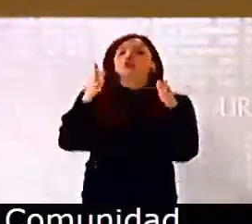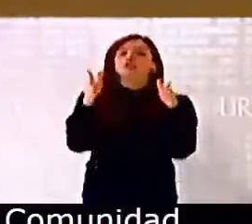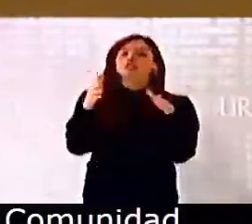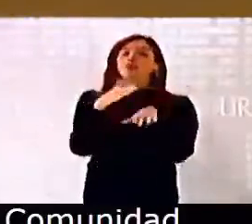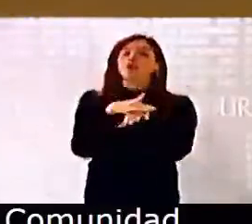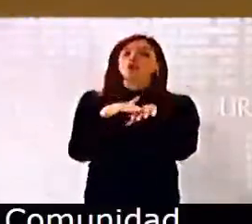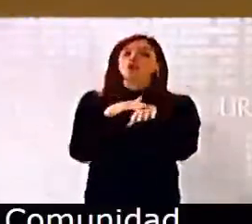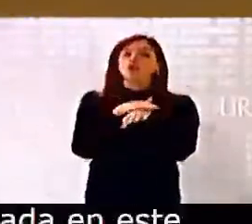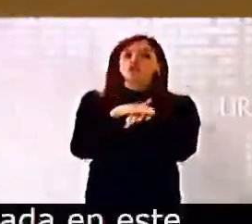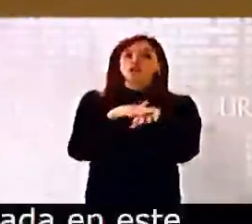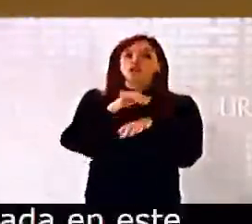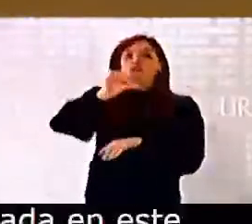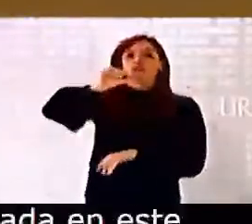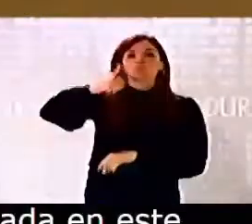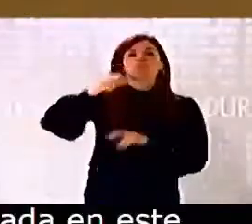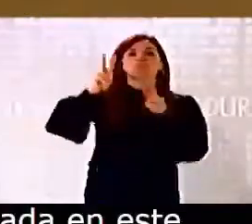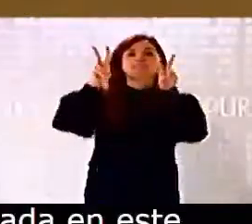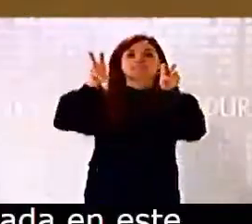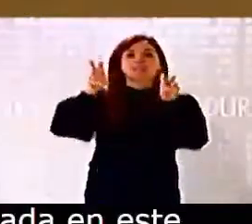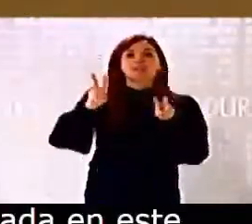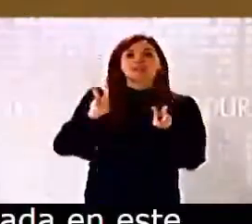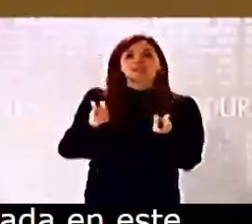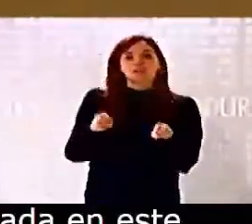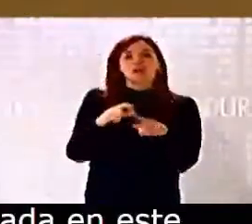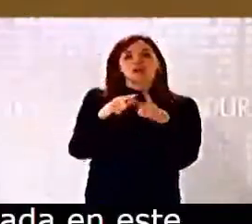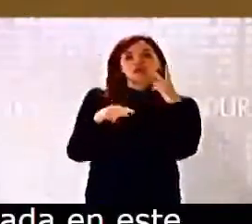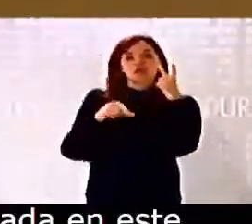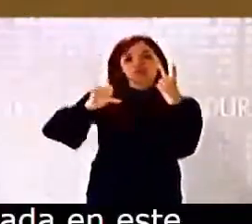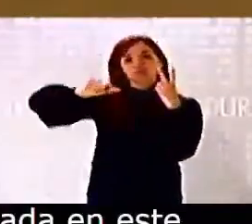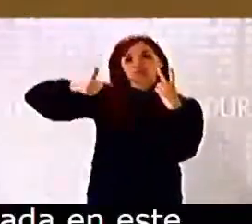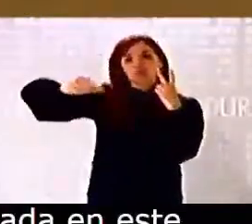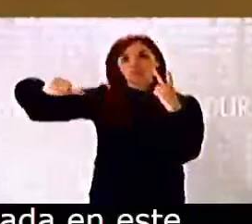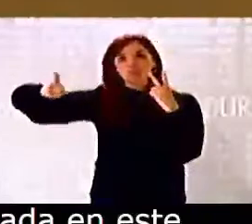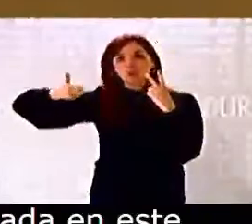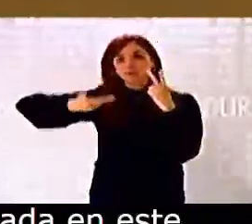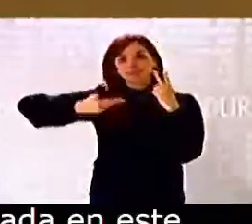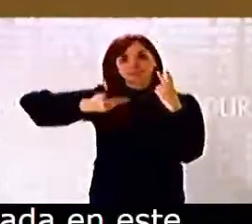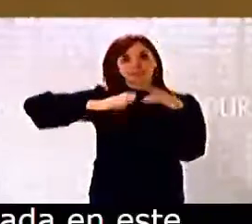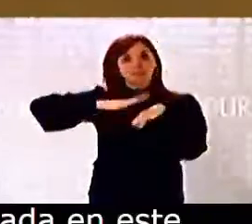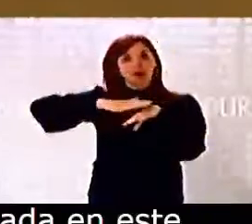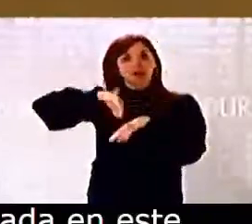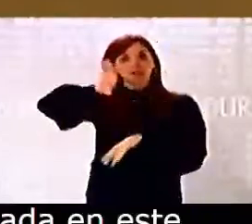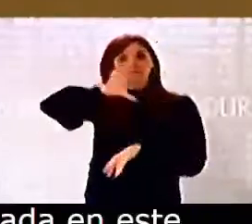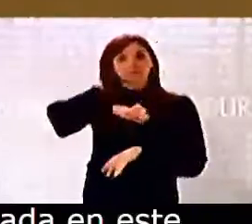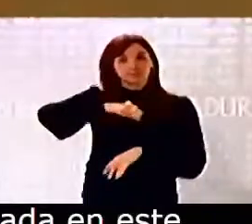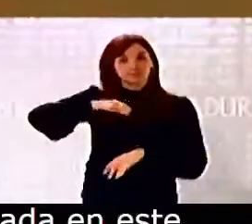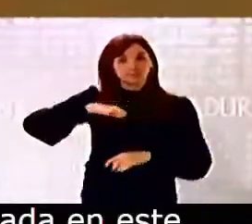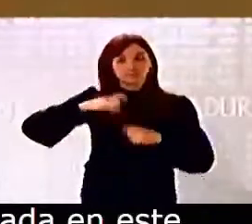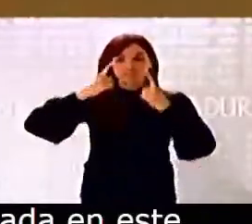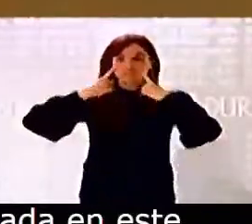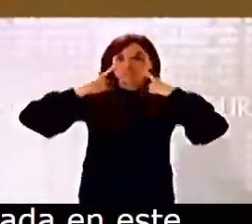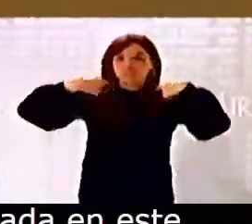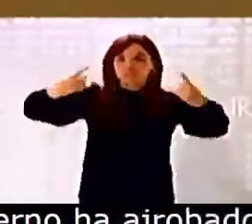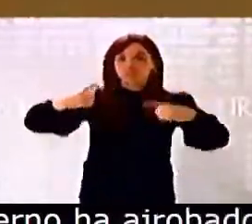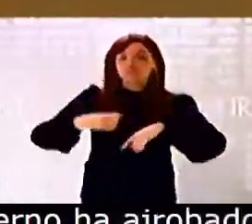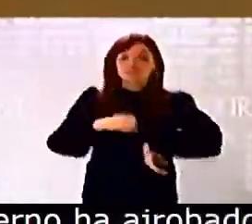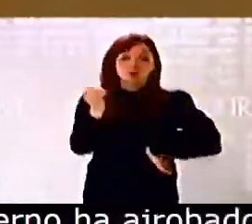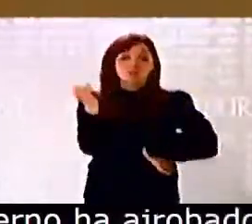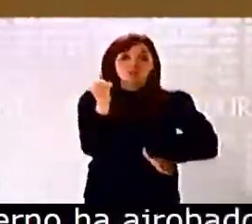Gobierno ha aprobado dos cuestiones importantísimas para nuestra comunidad autónoma. Por vez primera recibimos unos